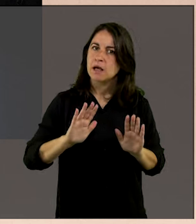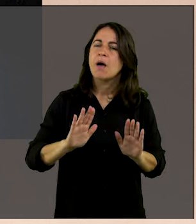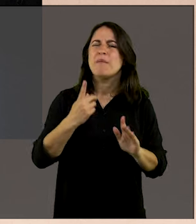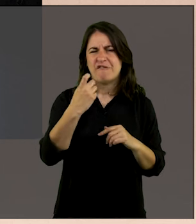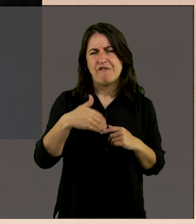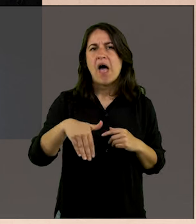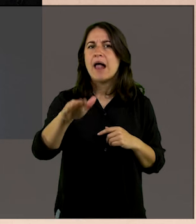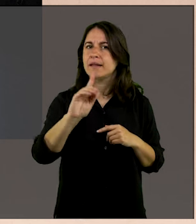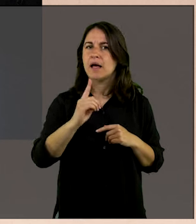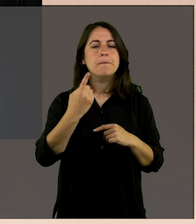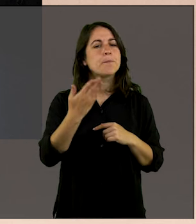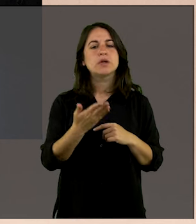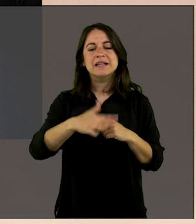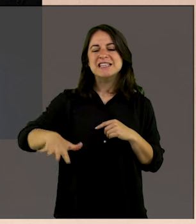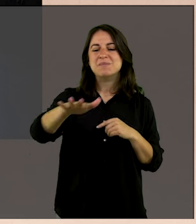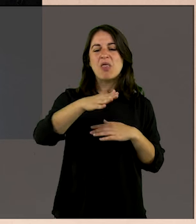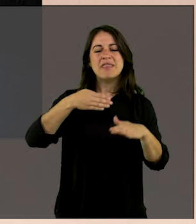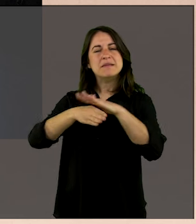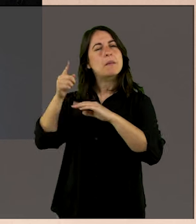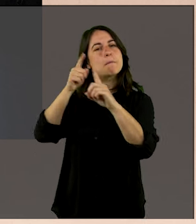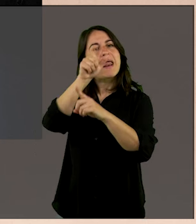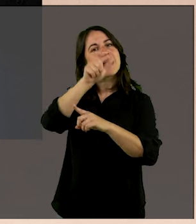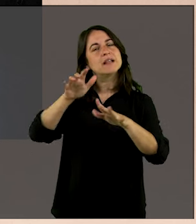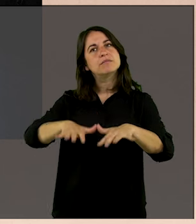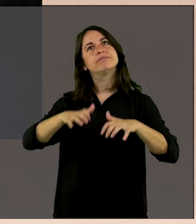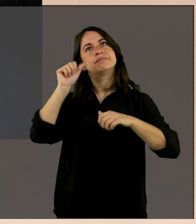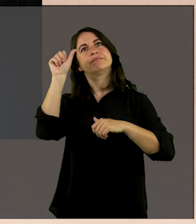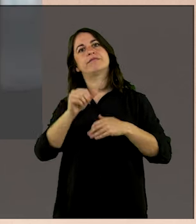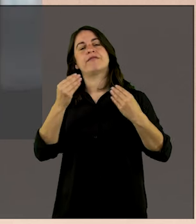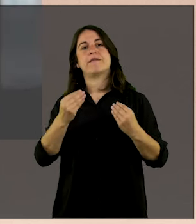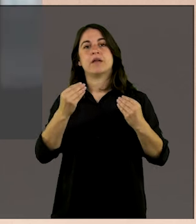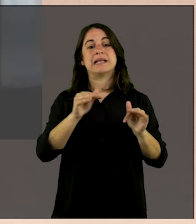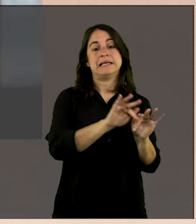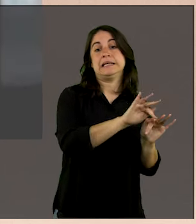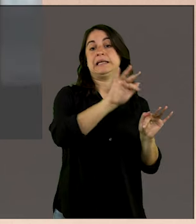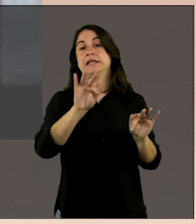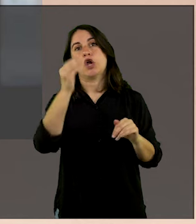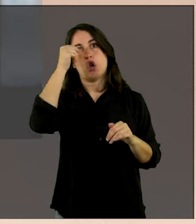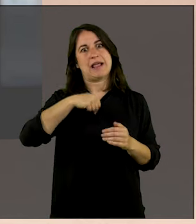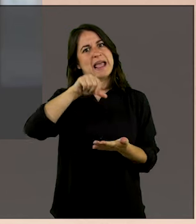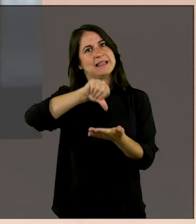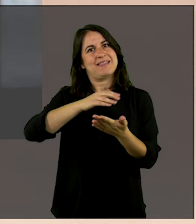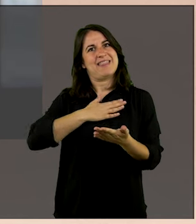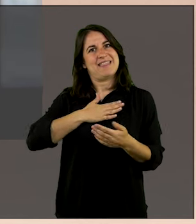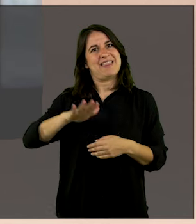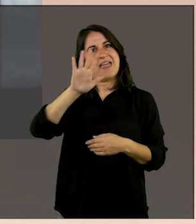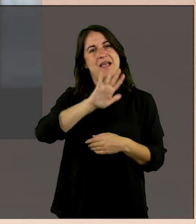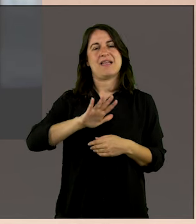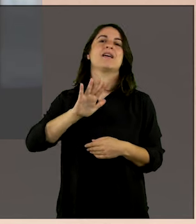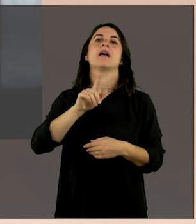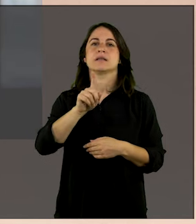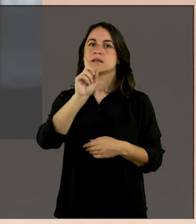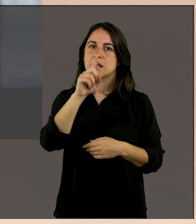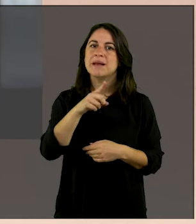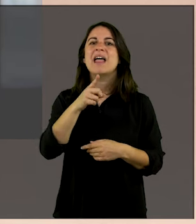todavía falta mucho, que es hacer los espacios accesibles para los espectadores. Y creo que el siguiente paso, que en el dramático sí que lo estamos